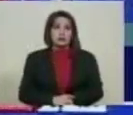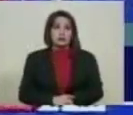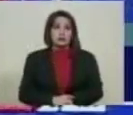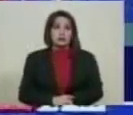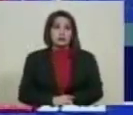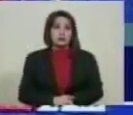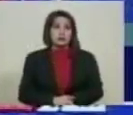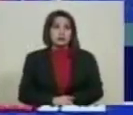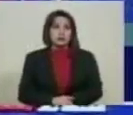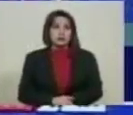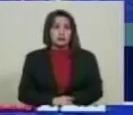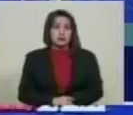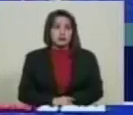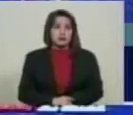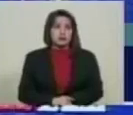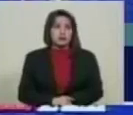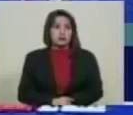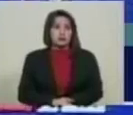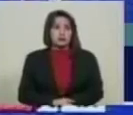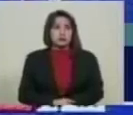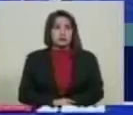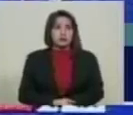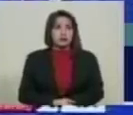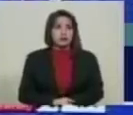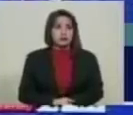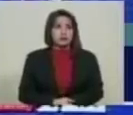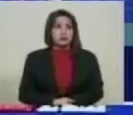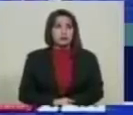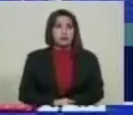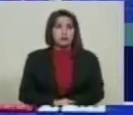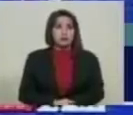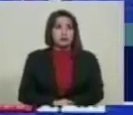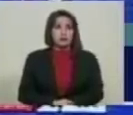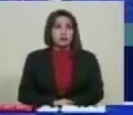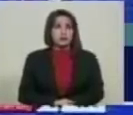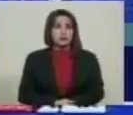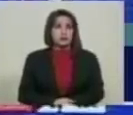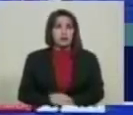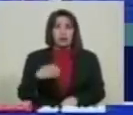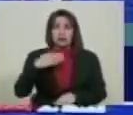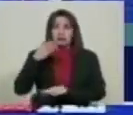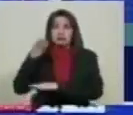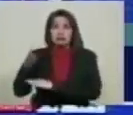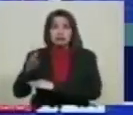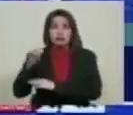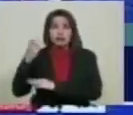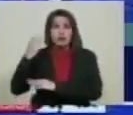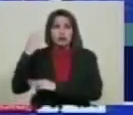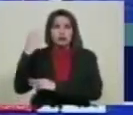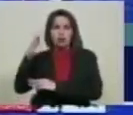anexionista de los gringos y que se ha ido a refugiar a Bogotá